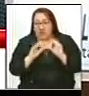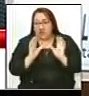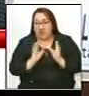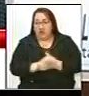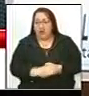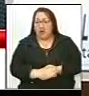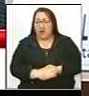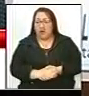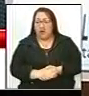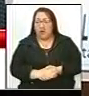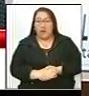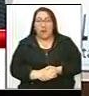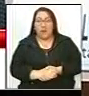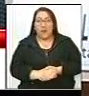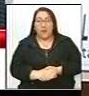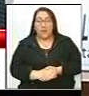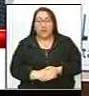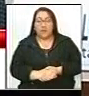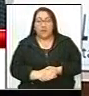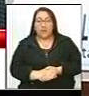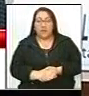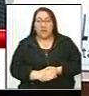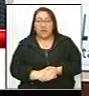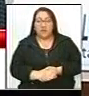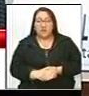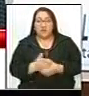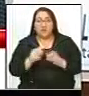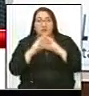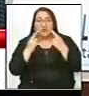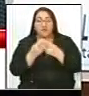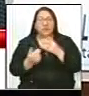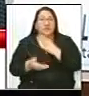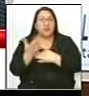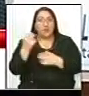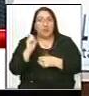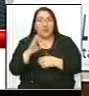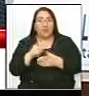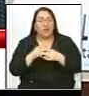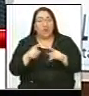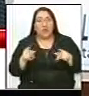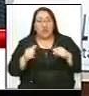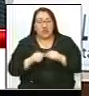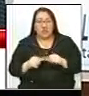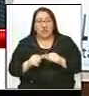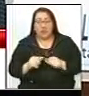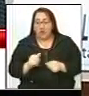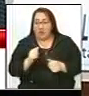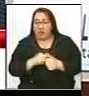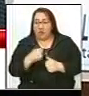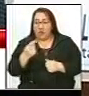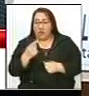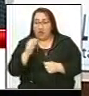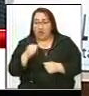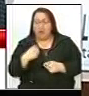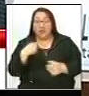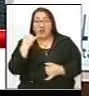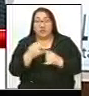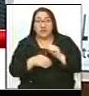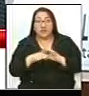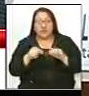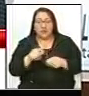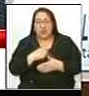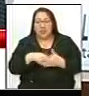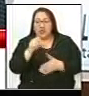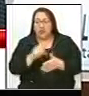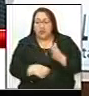yo. Los señores de Balco, la reunión pasada, manifestaban que ellos están dispuestos a seguir solo y solo si se liquida esto y se